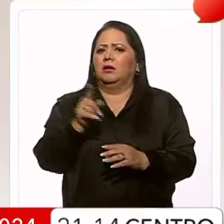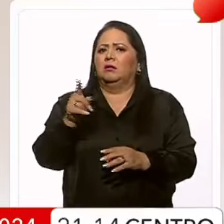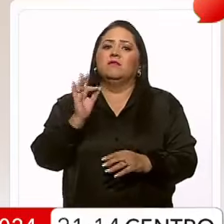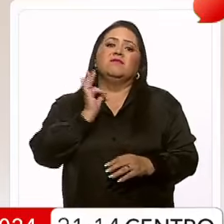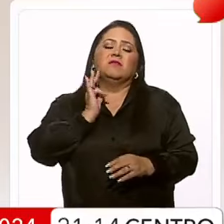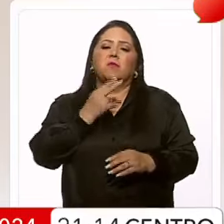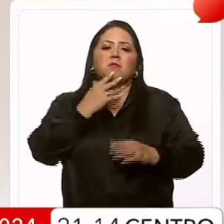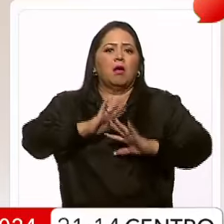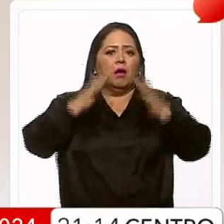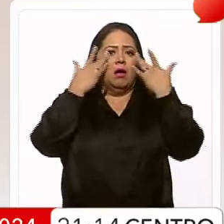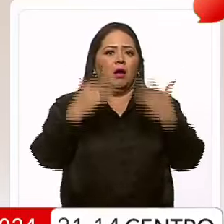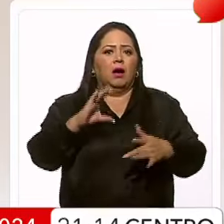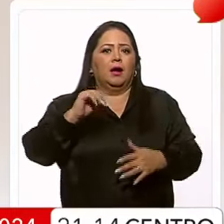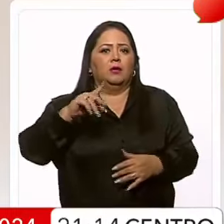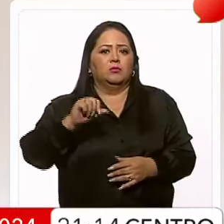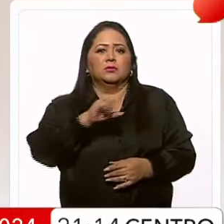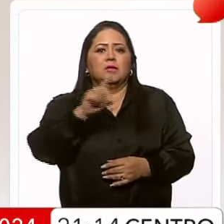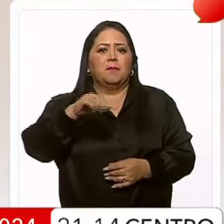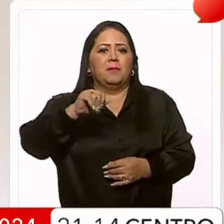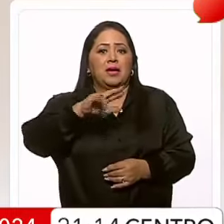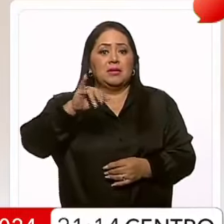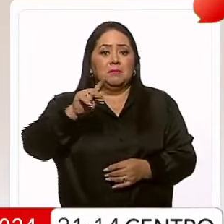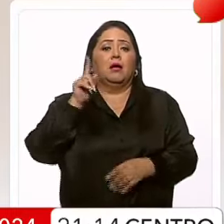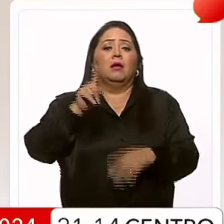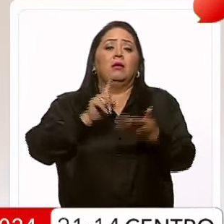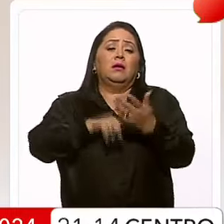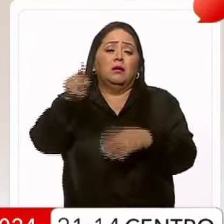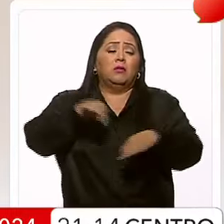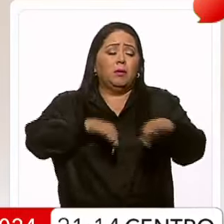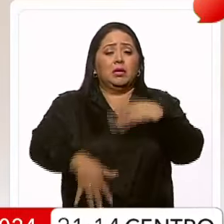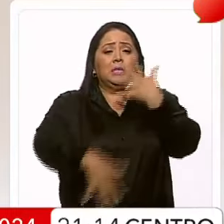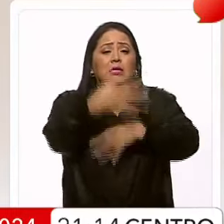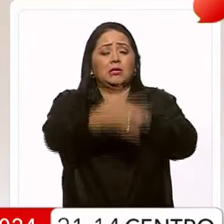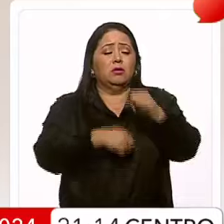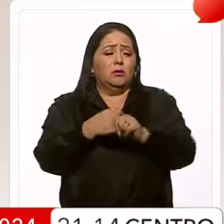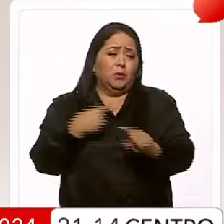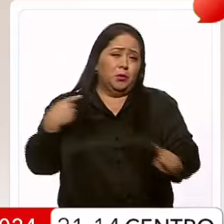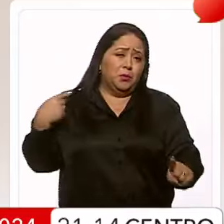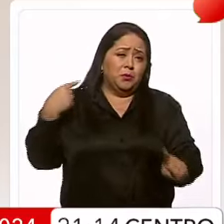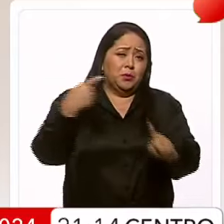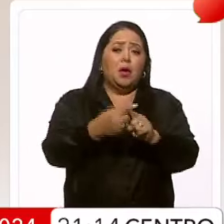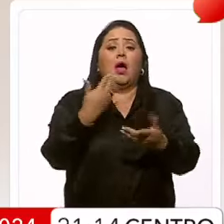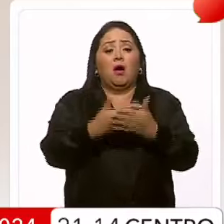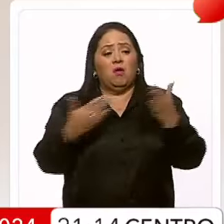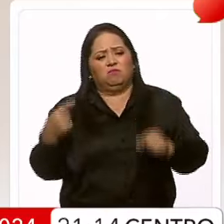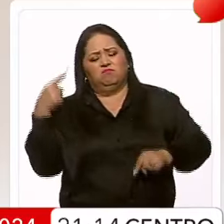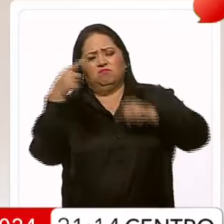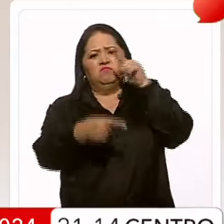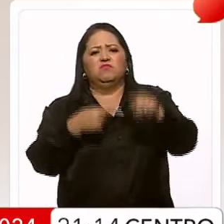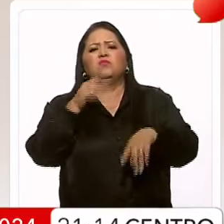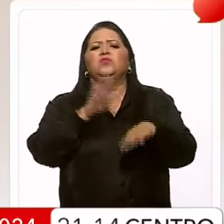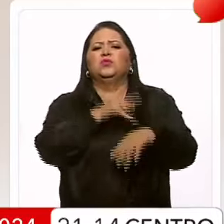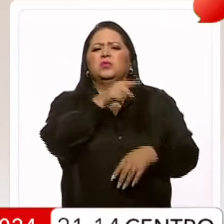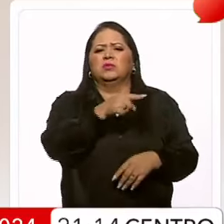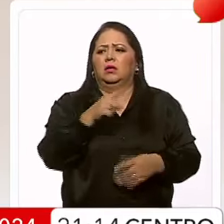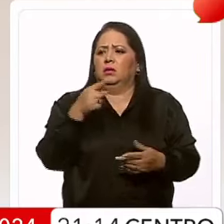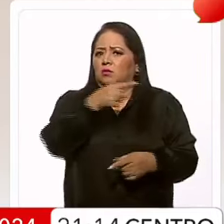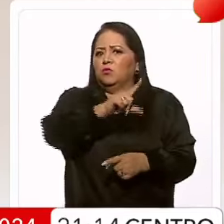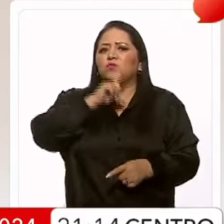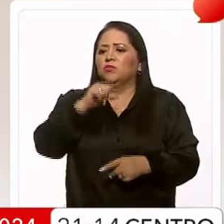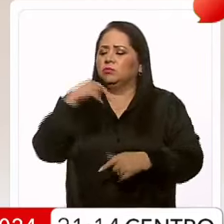del polémico fiscal Carlos Samarripa, quien permaneció más de 15 años en el cargo y que es señalado como uno de los factores de la